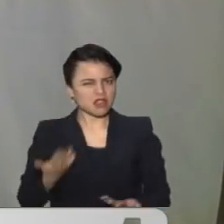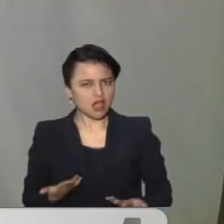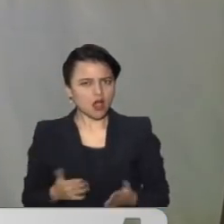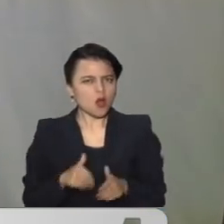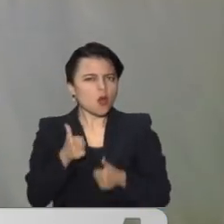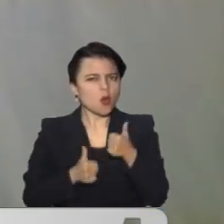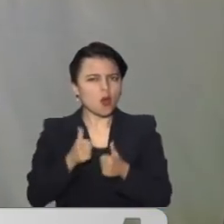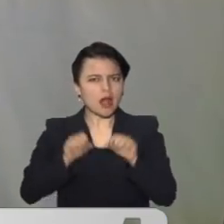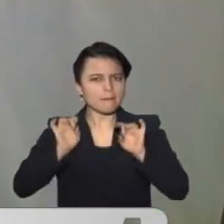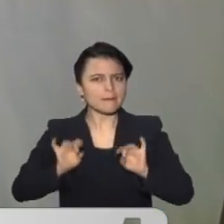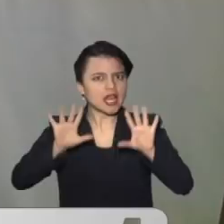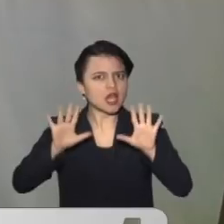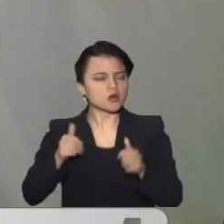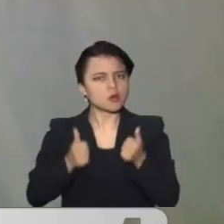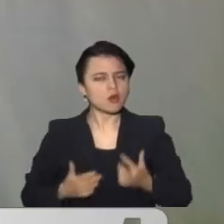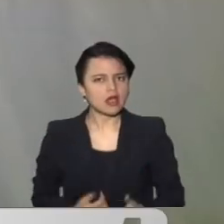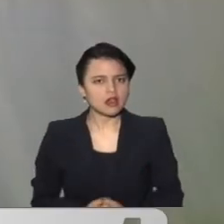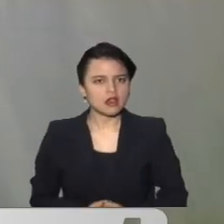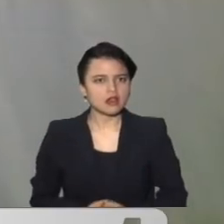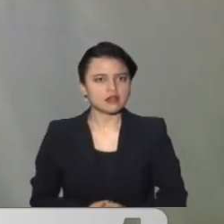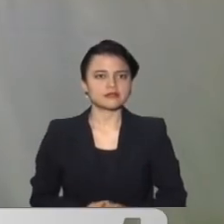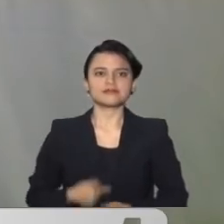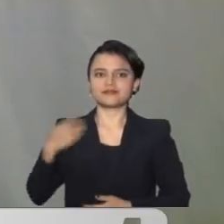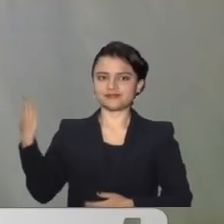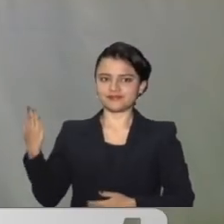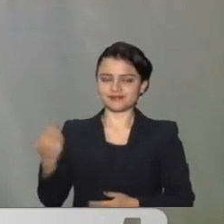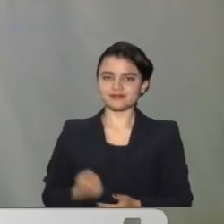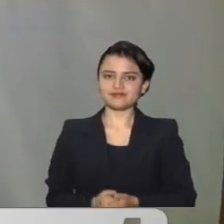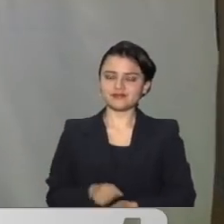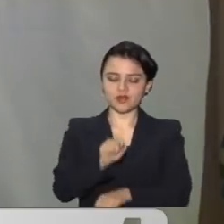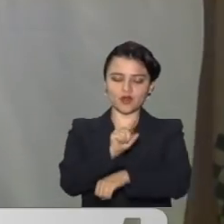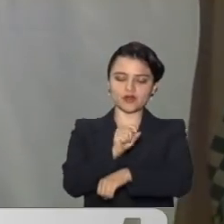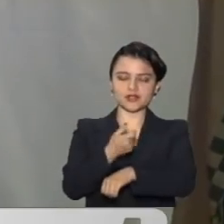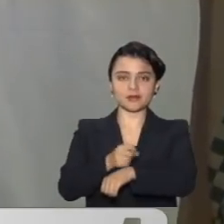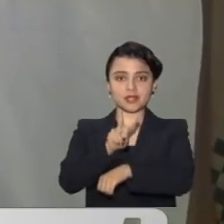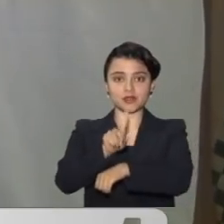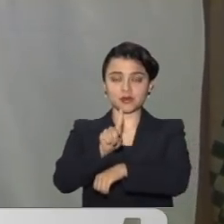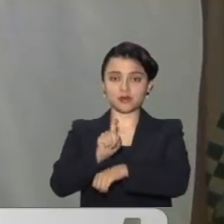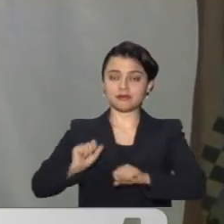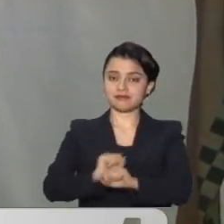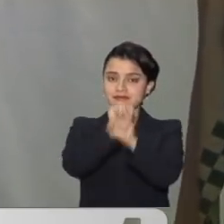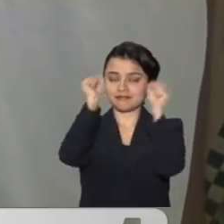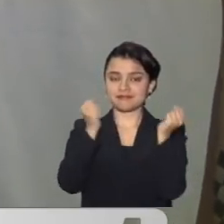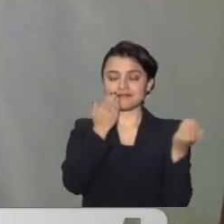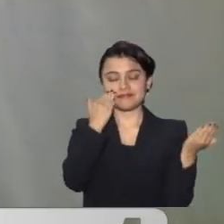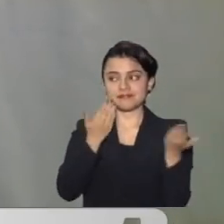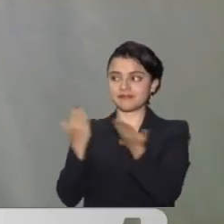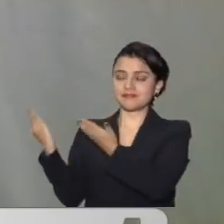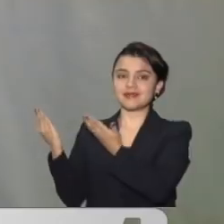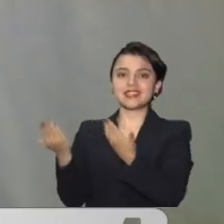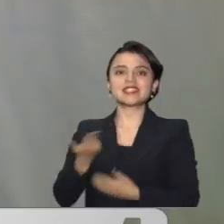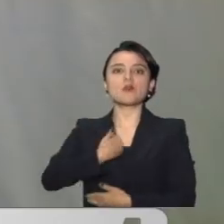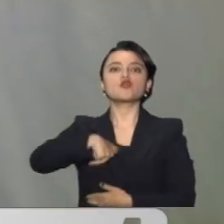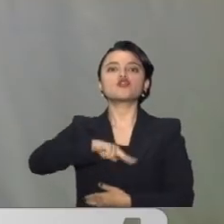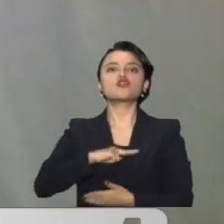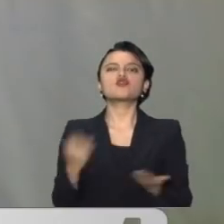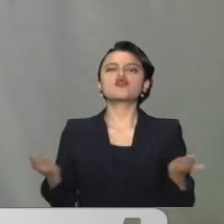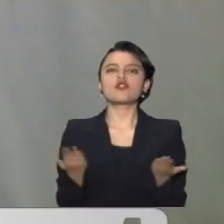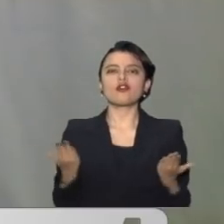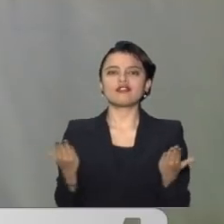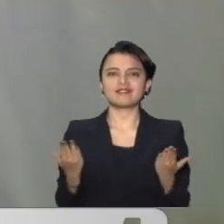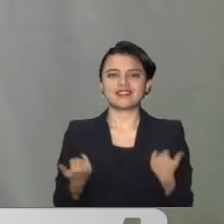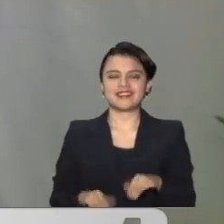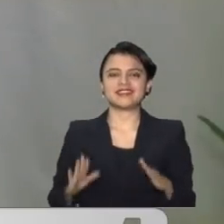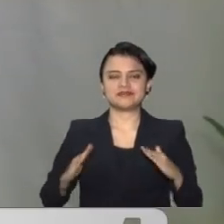Hola Luisa y televidentes, buenos días. A las 11:29 de la mañana estamos justamente aquí en la comunidad religiosa de la